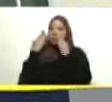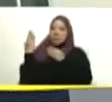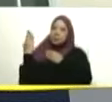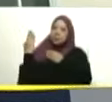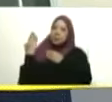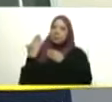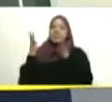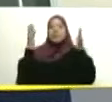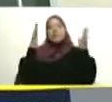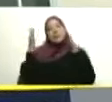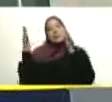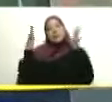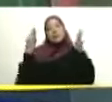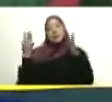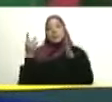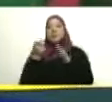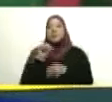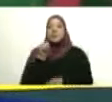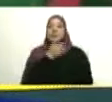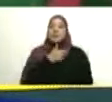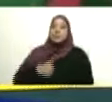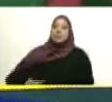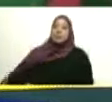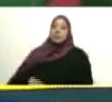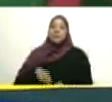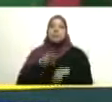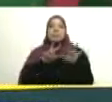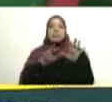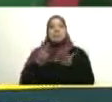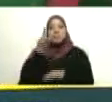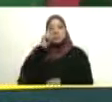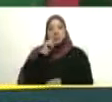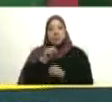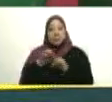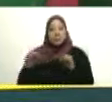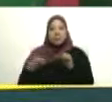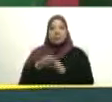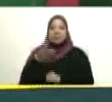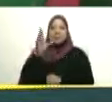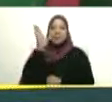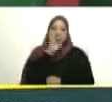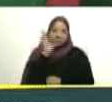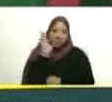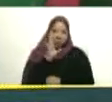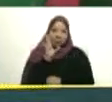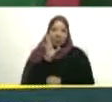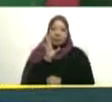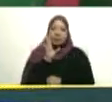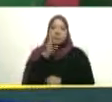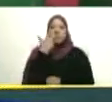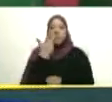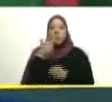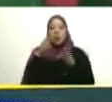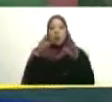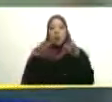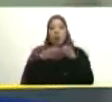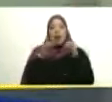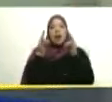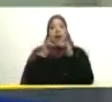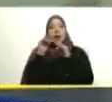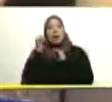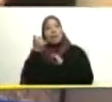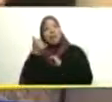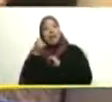presidente Nicolás Maduro, tiene un promedio de 72 metros cuadrados. Estamos hablando de 3 habitaciones,